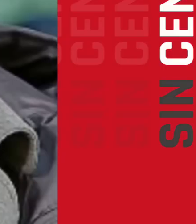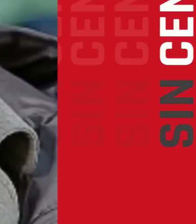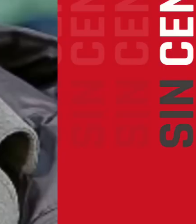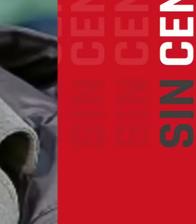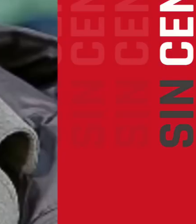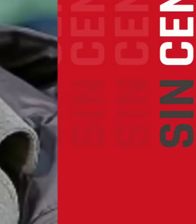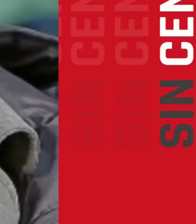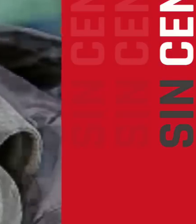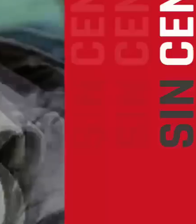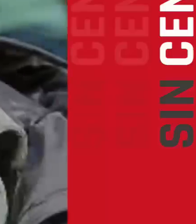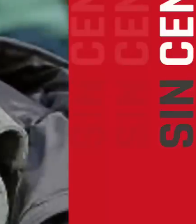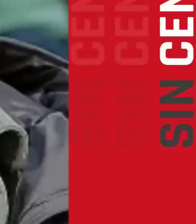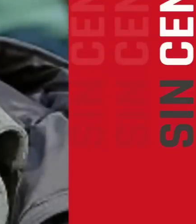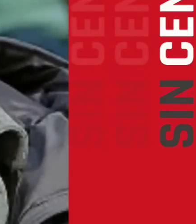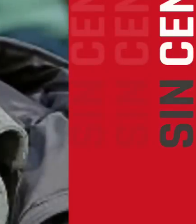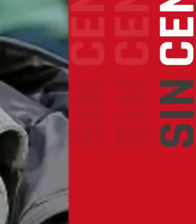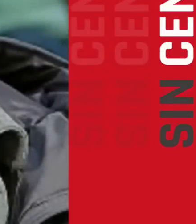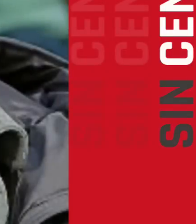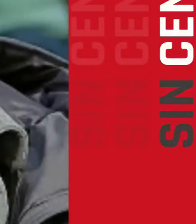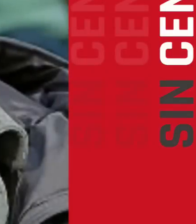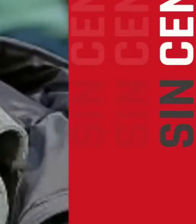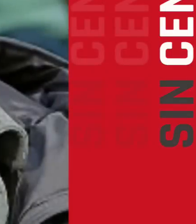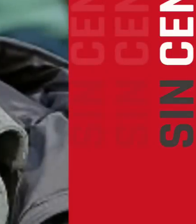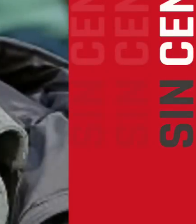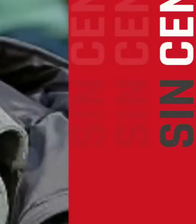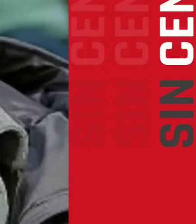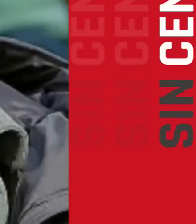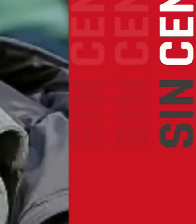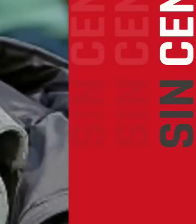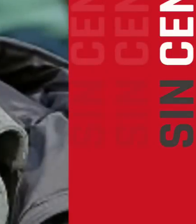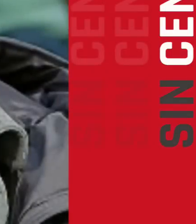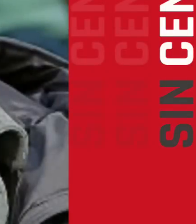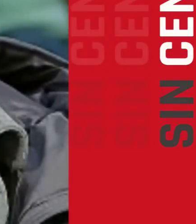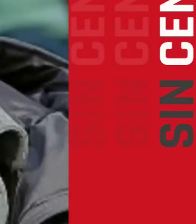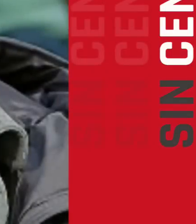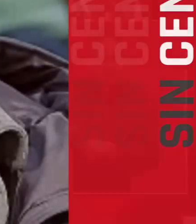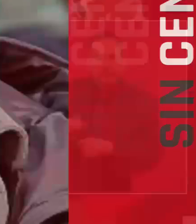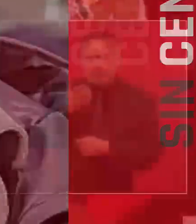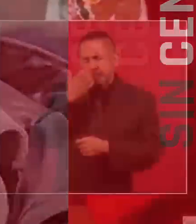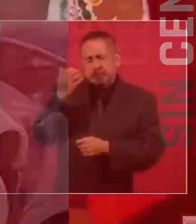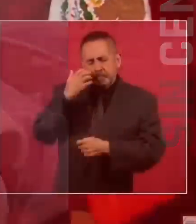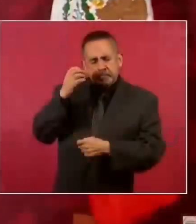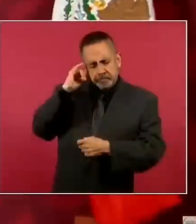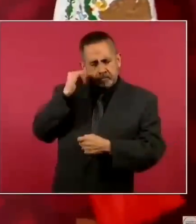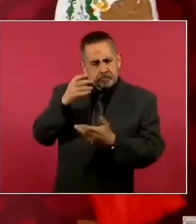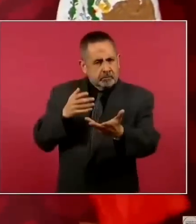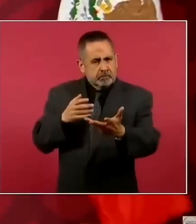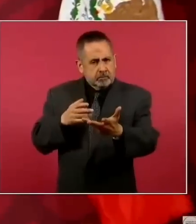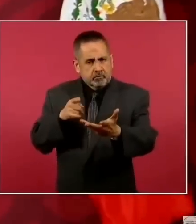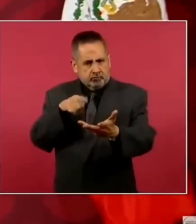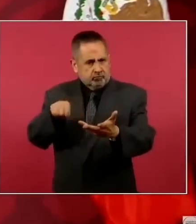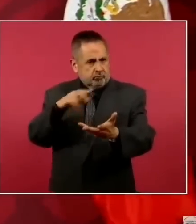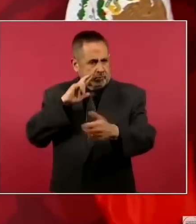el año pasado. Le exigió abiertamente al presidente López Obrador, le exijo así una autocrítica